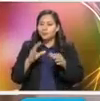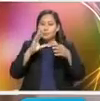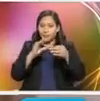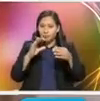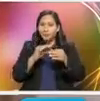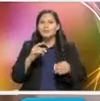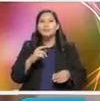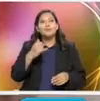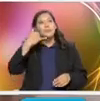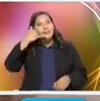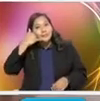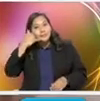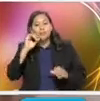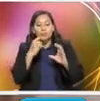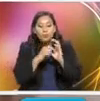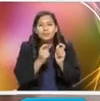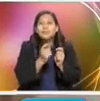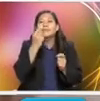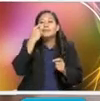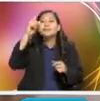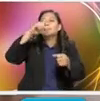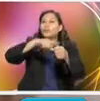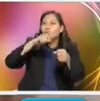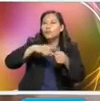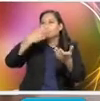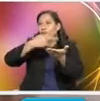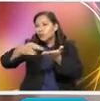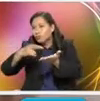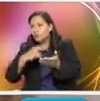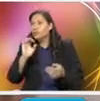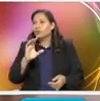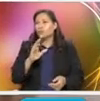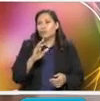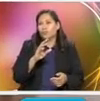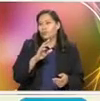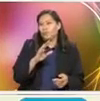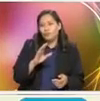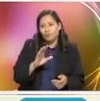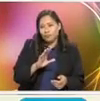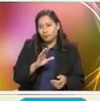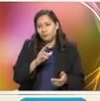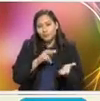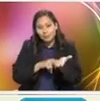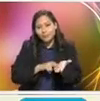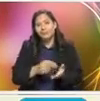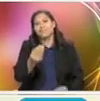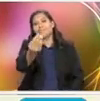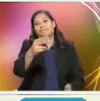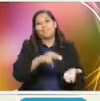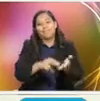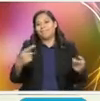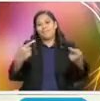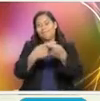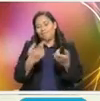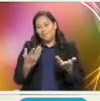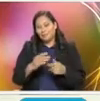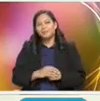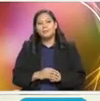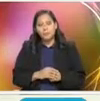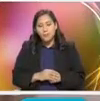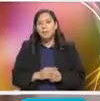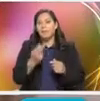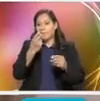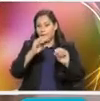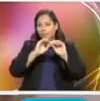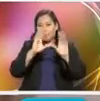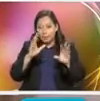mencionen cuando manden su tweet. Yo quiero rubia o yo soy rubia, en fin, para que no les vayamos a mandar el kit equivocado. Claro, para que